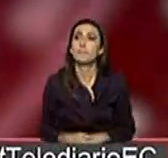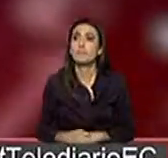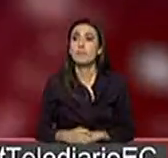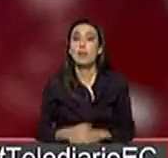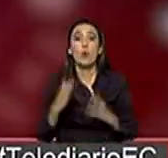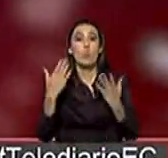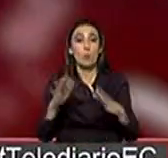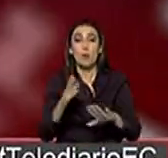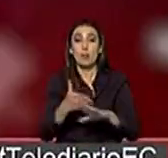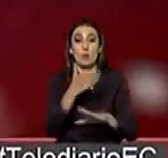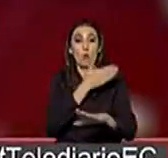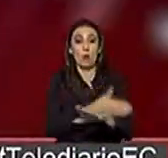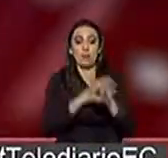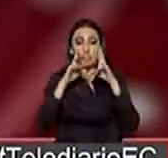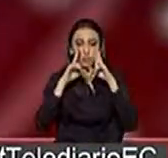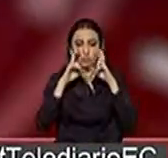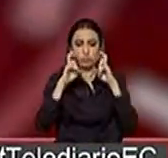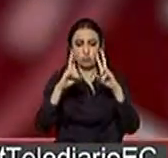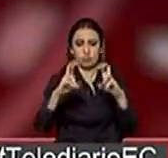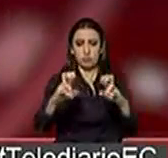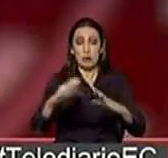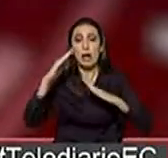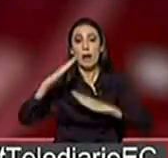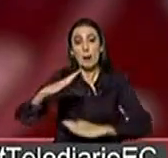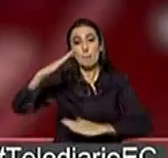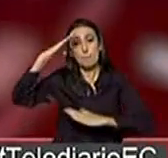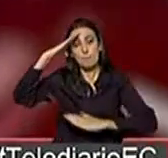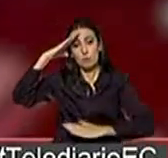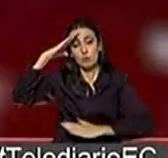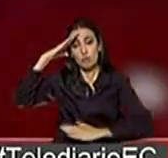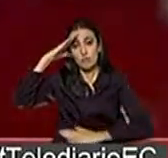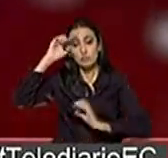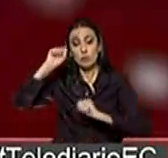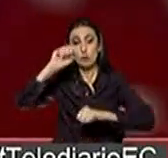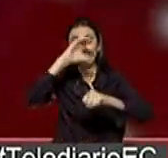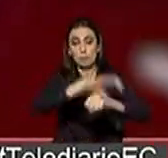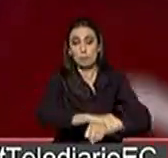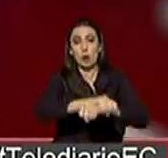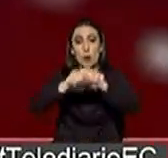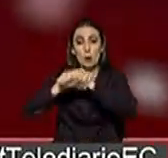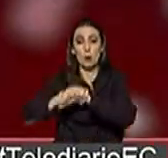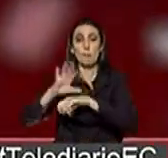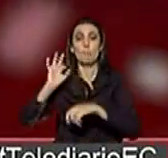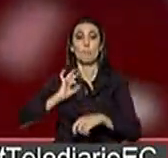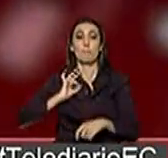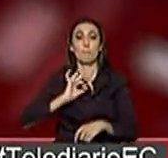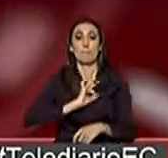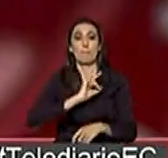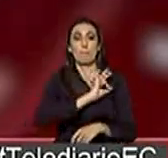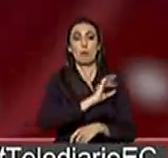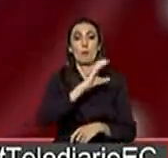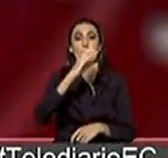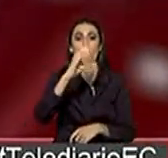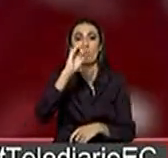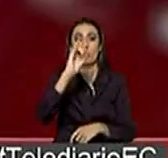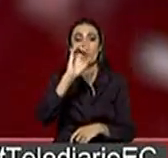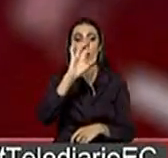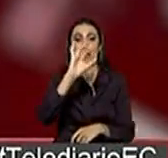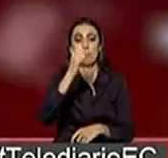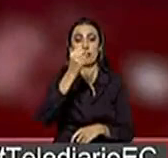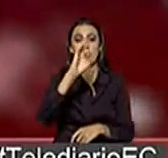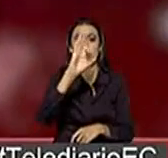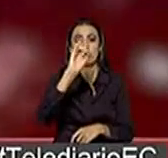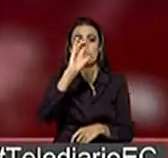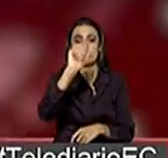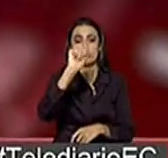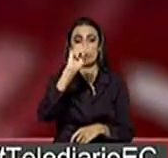investigaciones de fiscalía de cee con apoyo de policía de ecuador fueron detenidos para hola p cristian je y pablo de en los allanamientos se